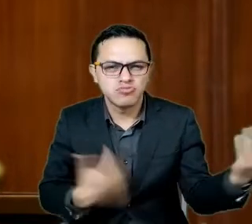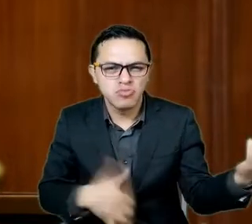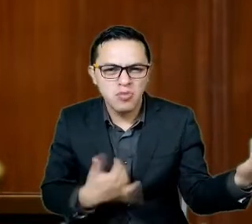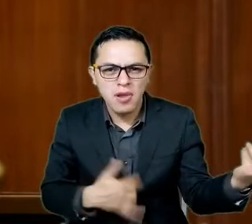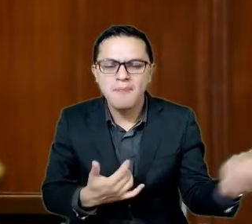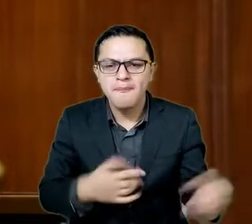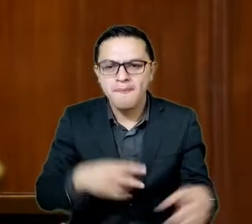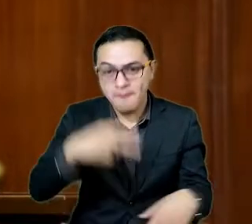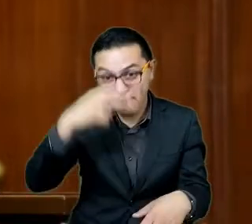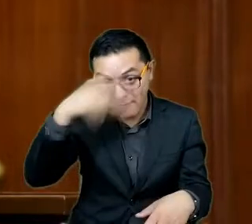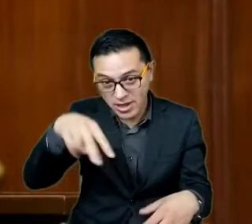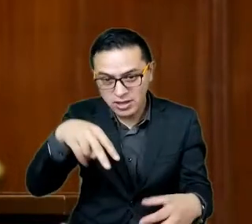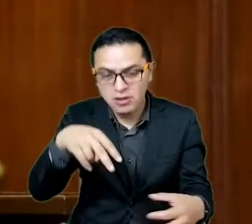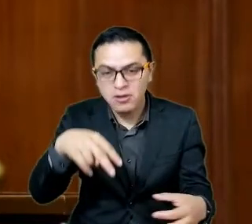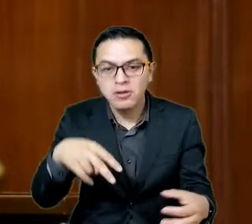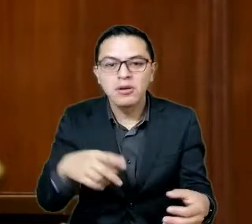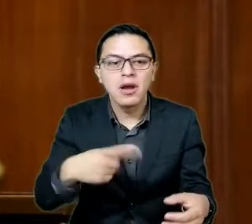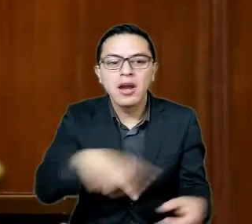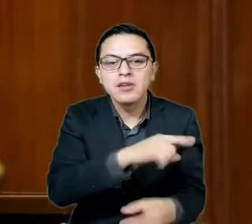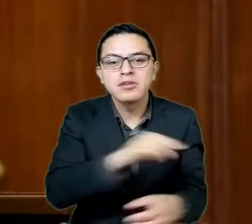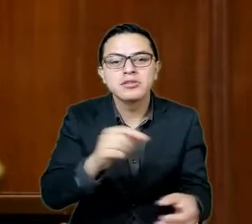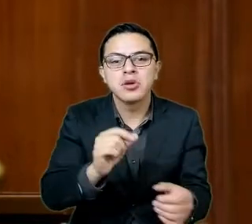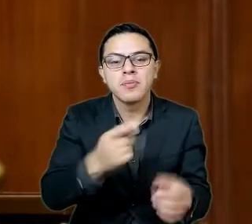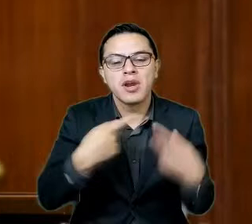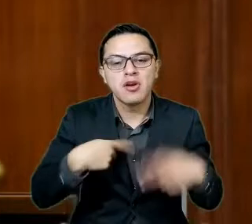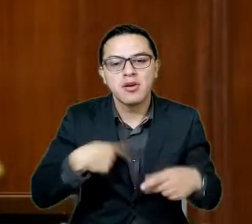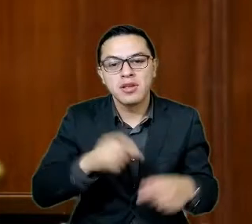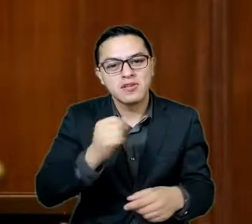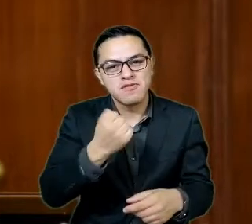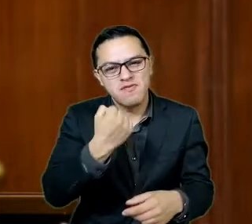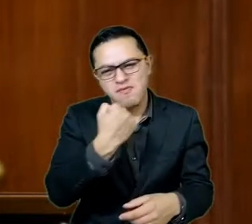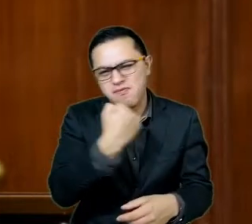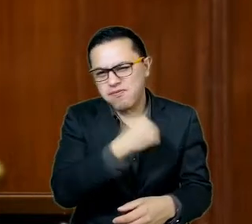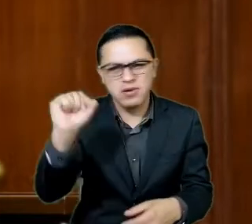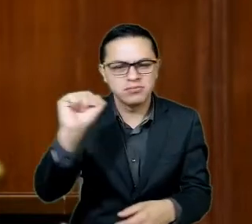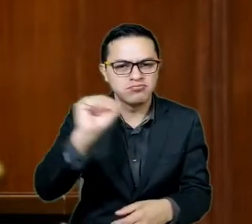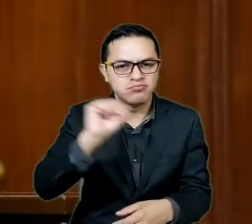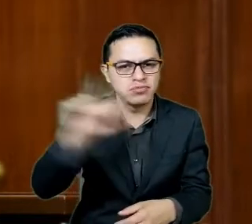compartir escenarios con artistas de renombre a nivel